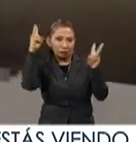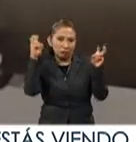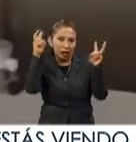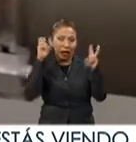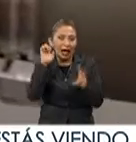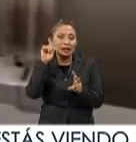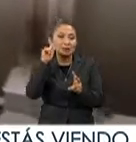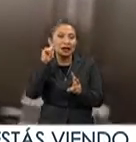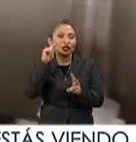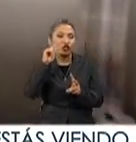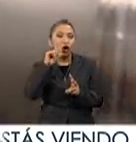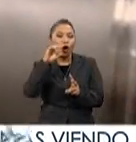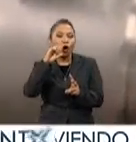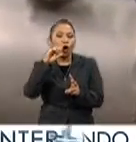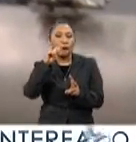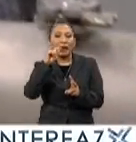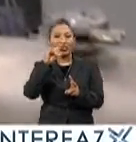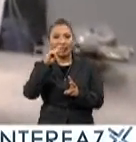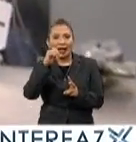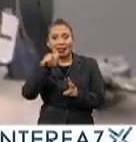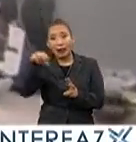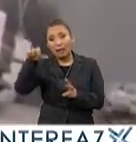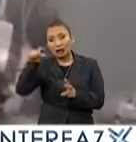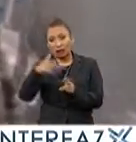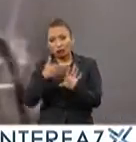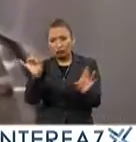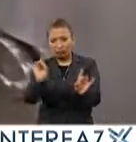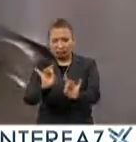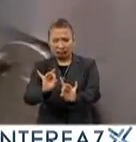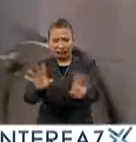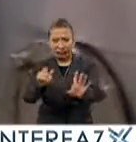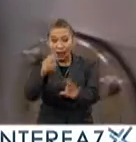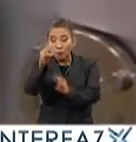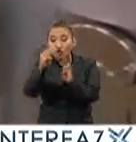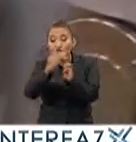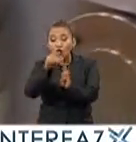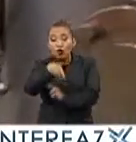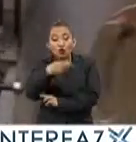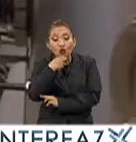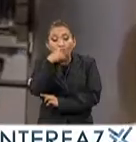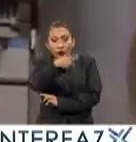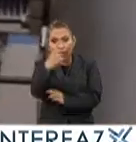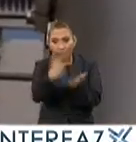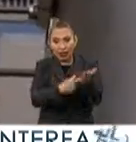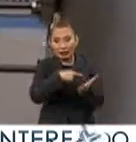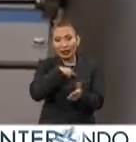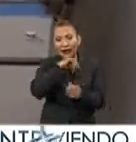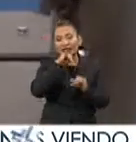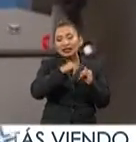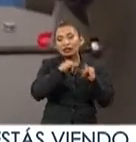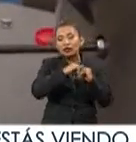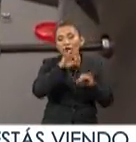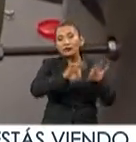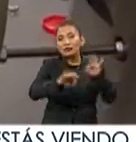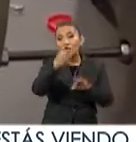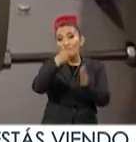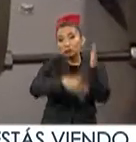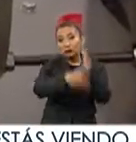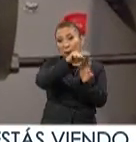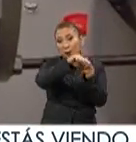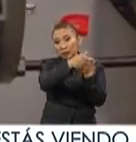llamada espectrometría de masas, considerada la más sensible del mundo y está siendo utilizada en el Instituto de Física desde el